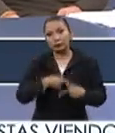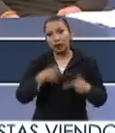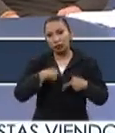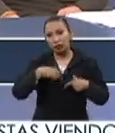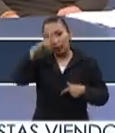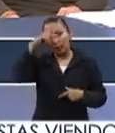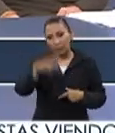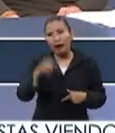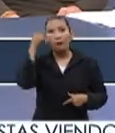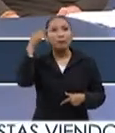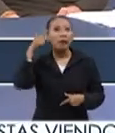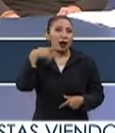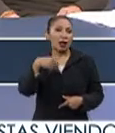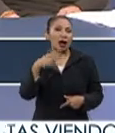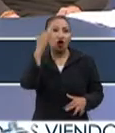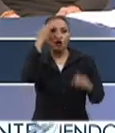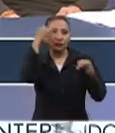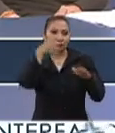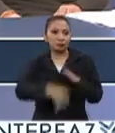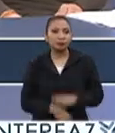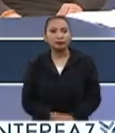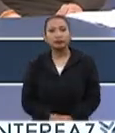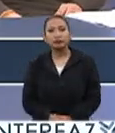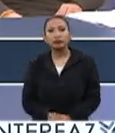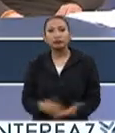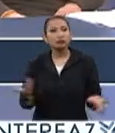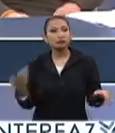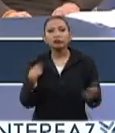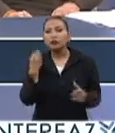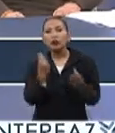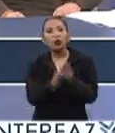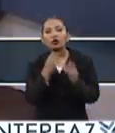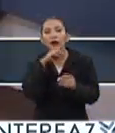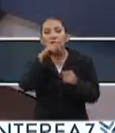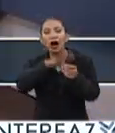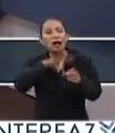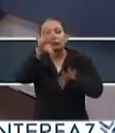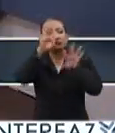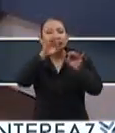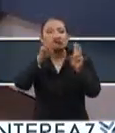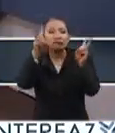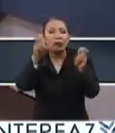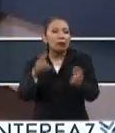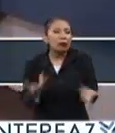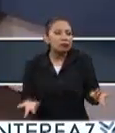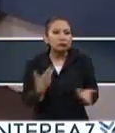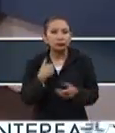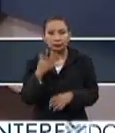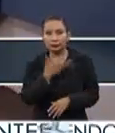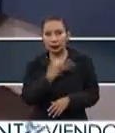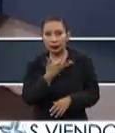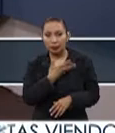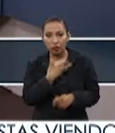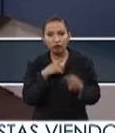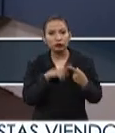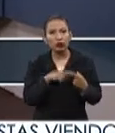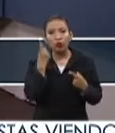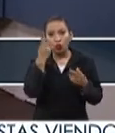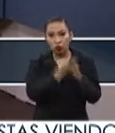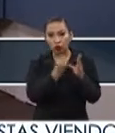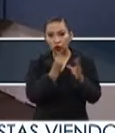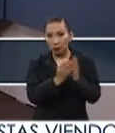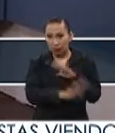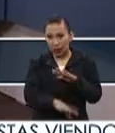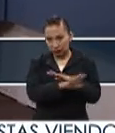sociedad mexicana para conocer más. Menciónanos algunos cursos rápidamente, por ejemplo, algunos de estos 15. Tenemos un